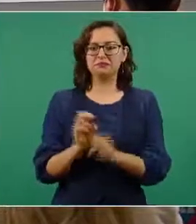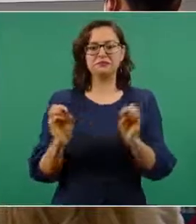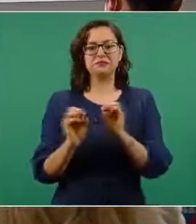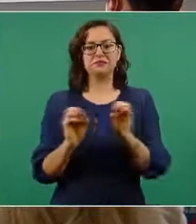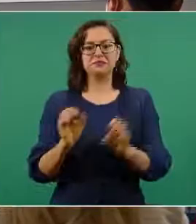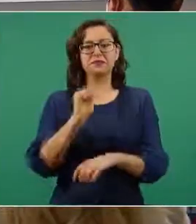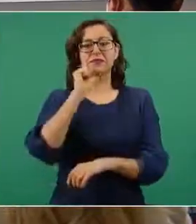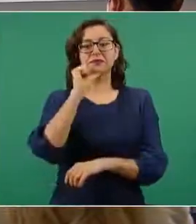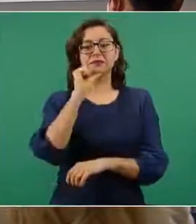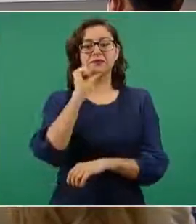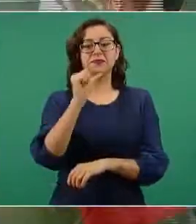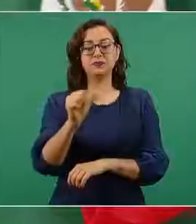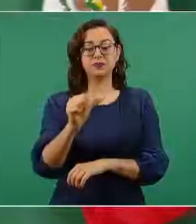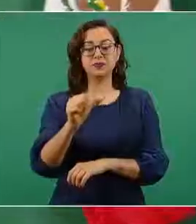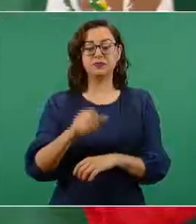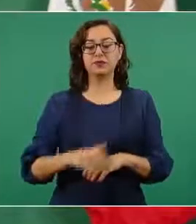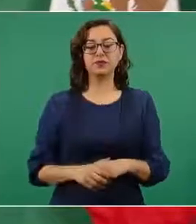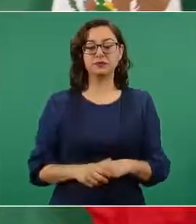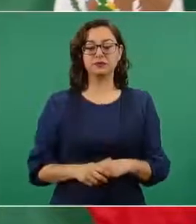se